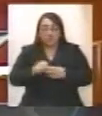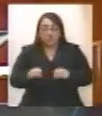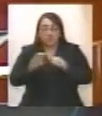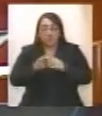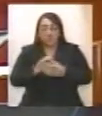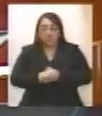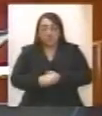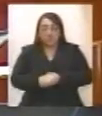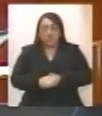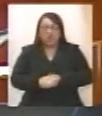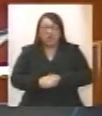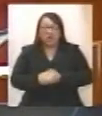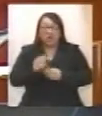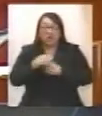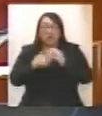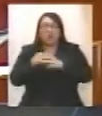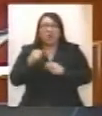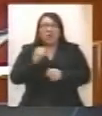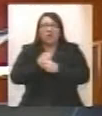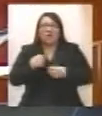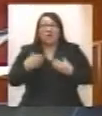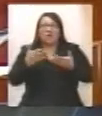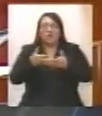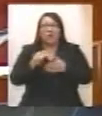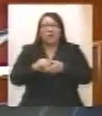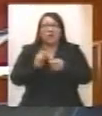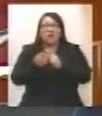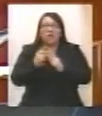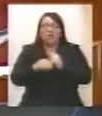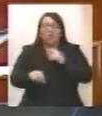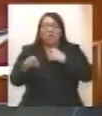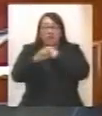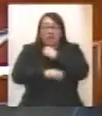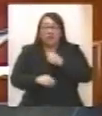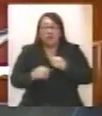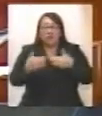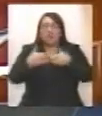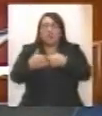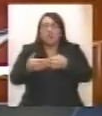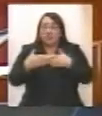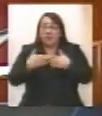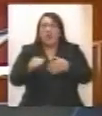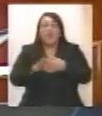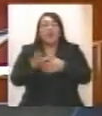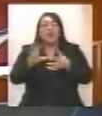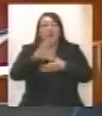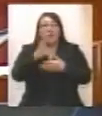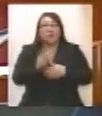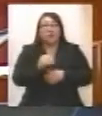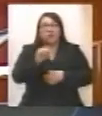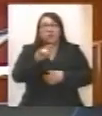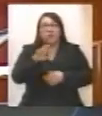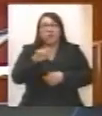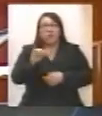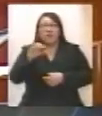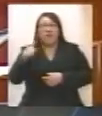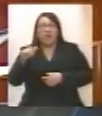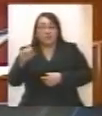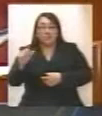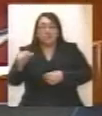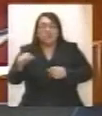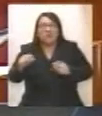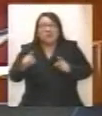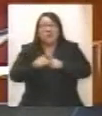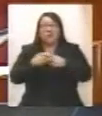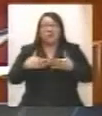oportunidades del Perú como de los beneficios que implica el convertirse en un país bisagra entre América del Sur y de Asia.